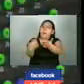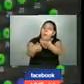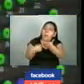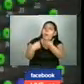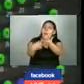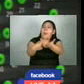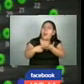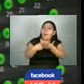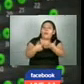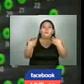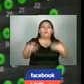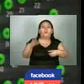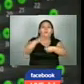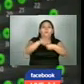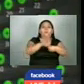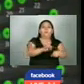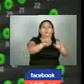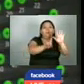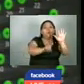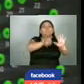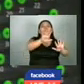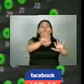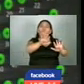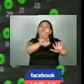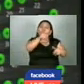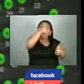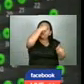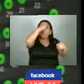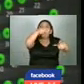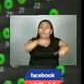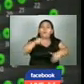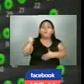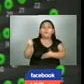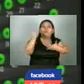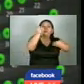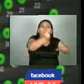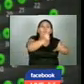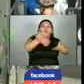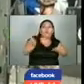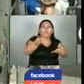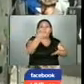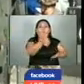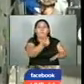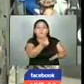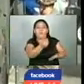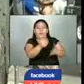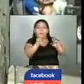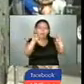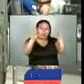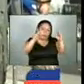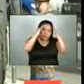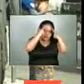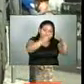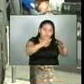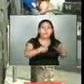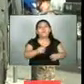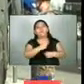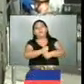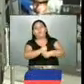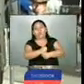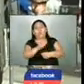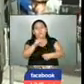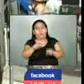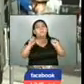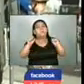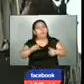discusión, fueron 65 diputados quienes dieron el visto bueno para la aprobación de este nuevo desembolso para el ramo de la seguridad pública y